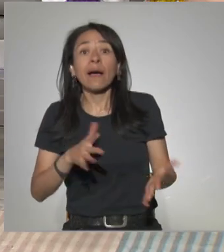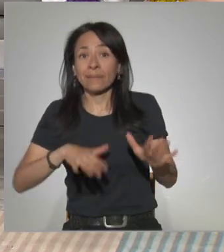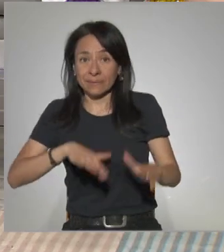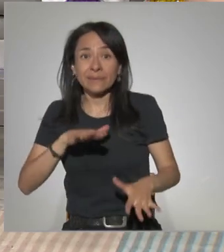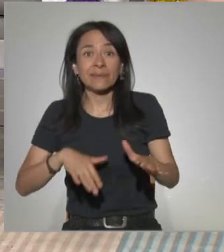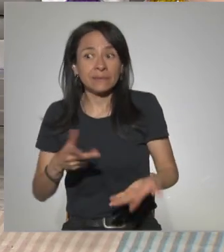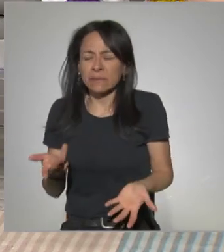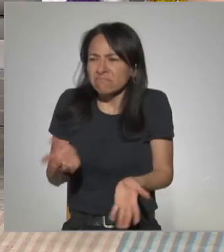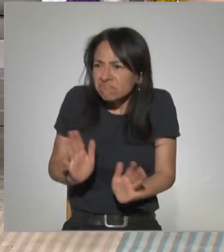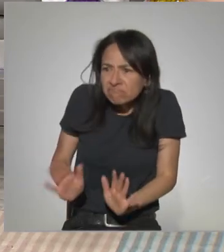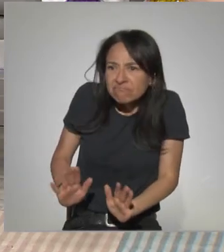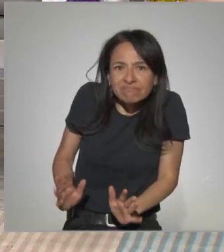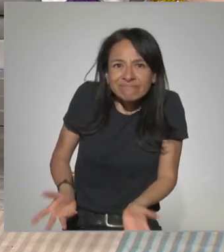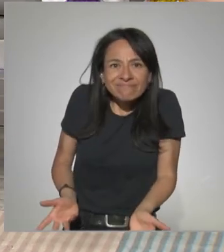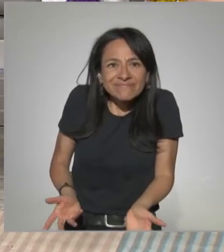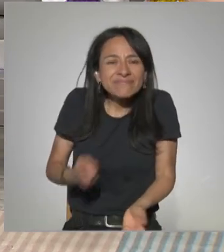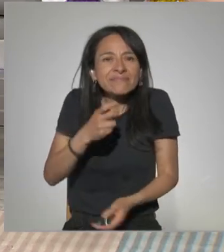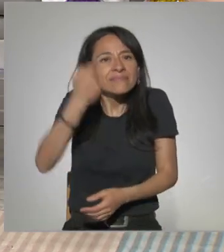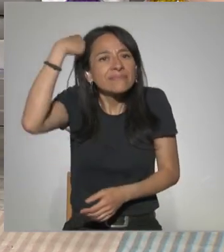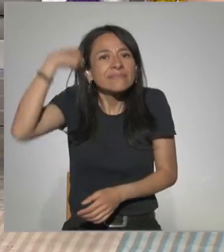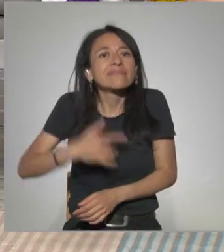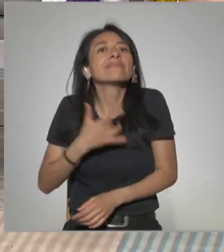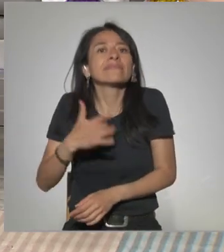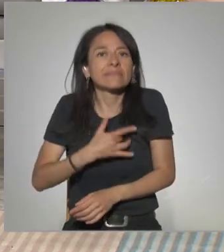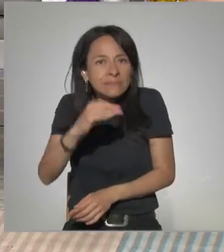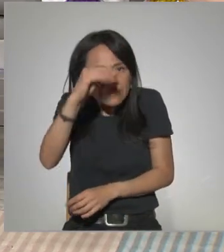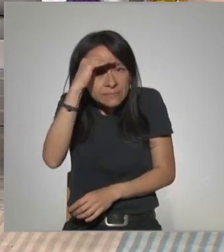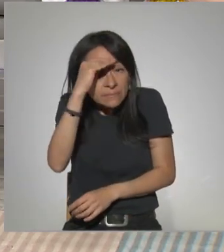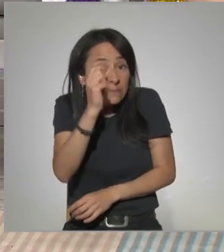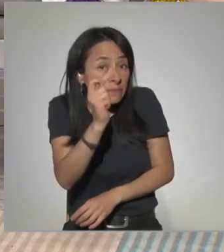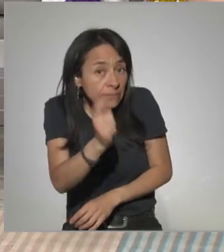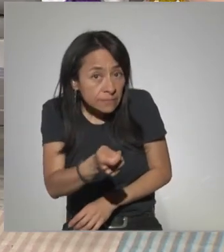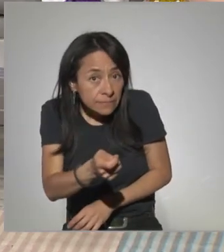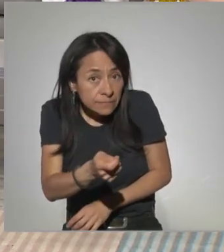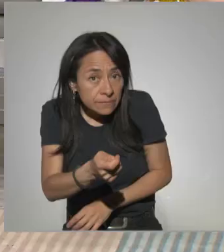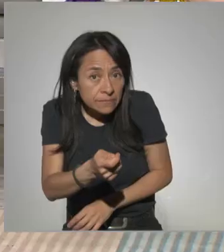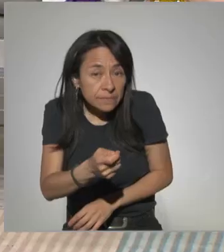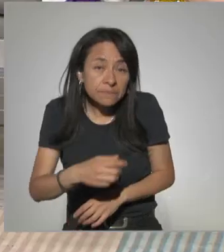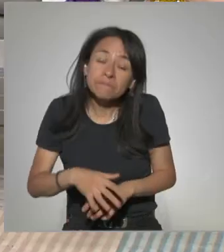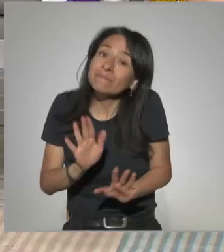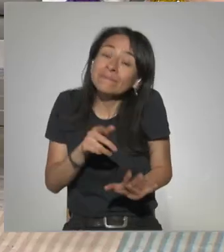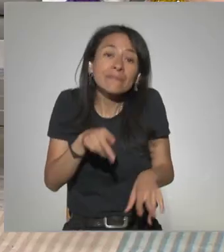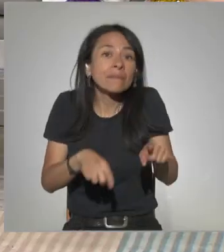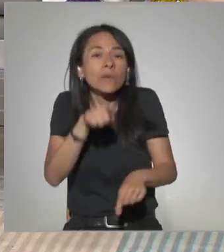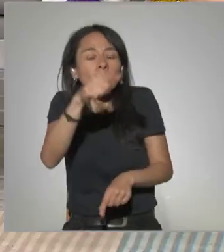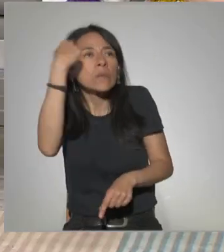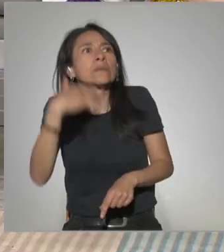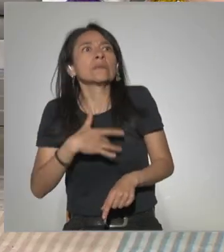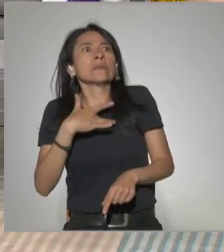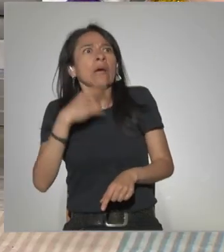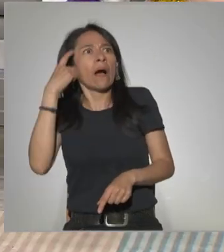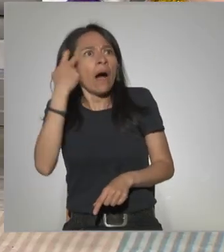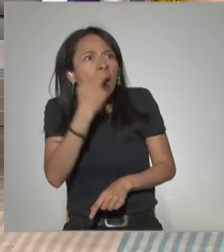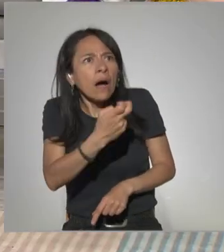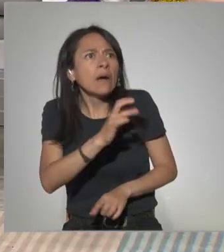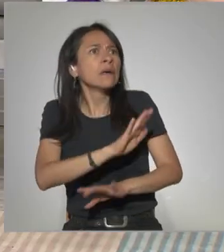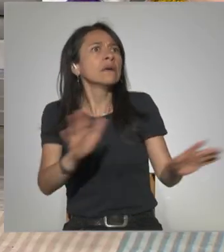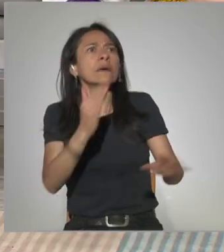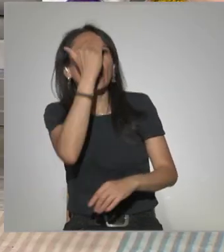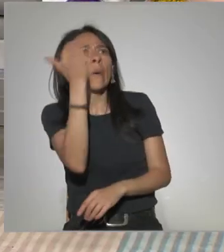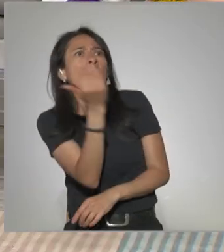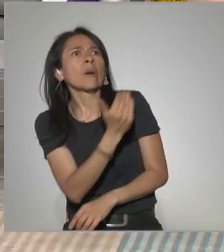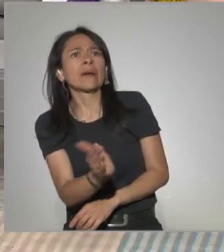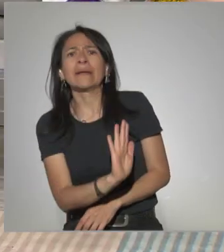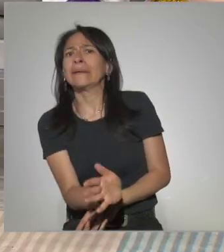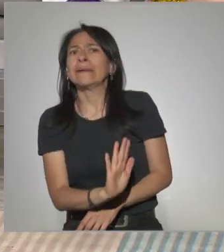que tú crees que es una terrible desgracia o posible, no